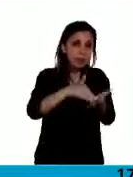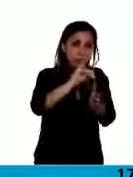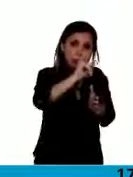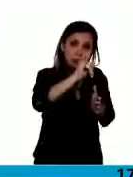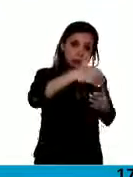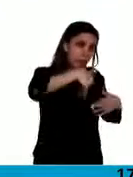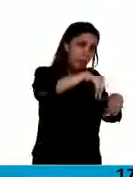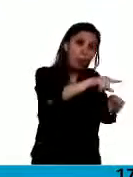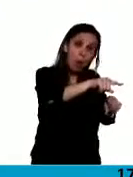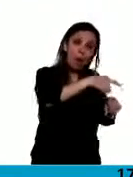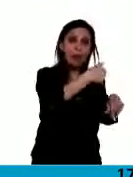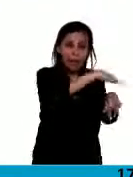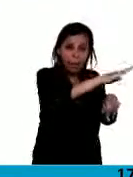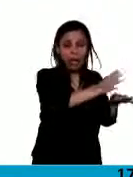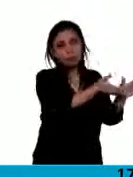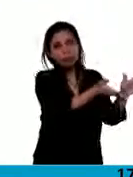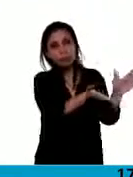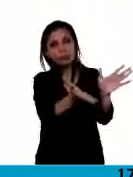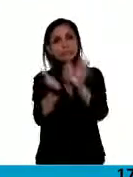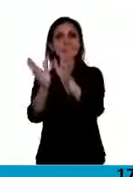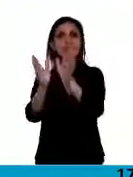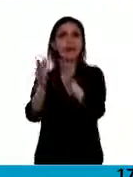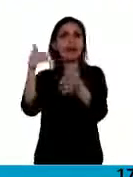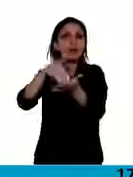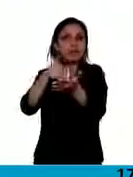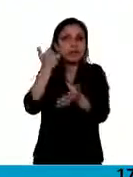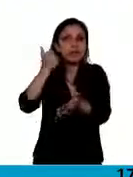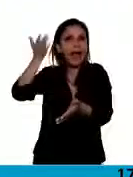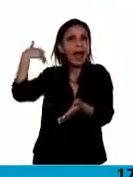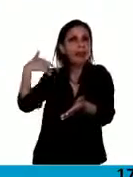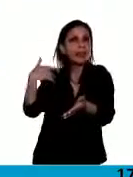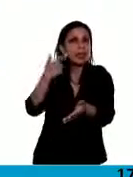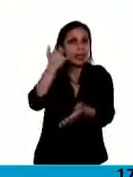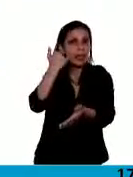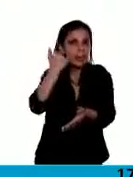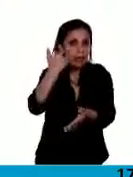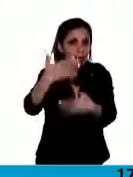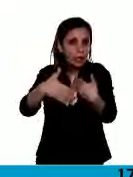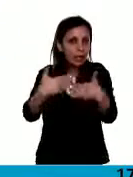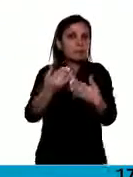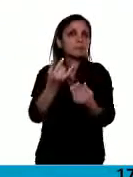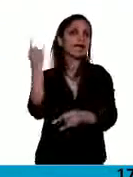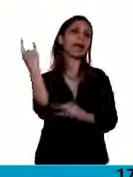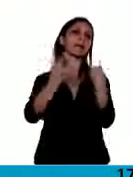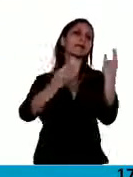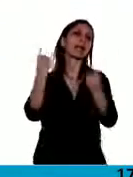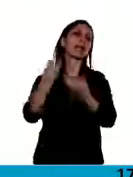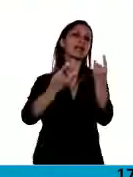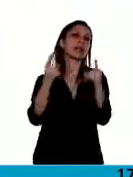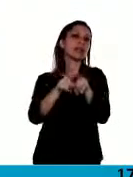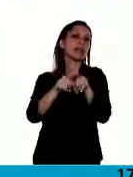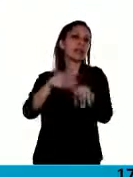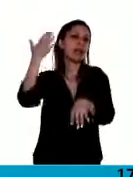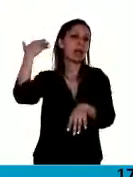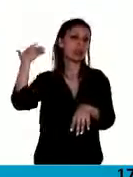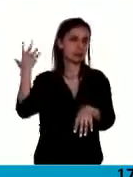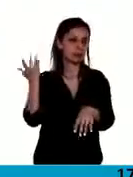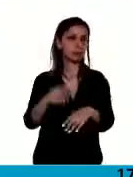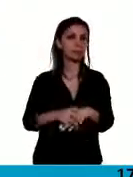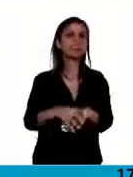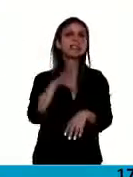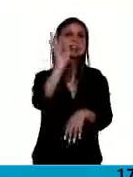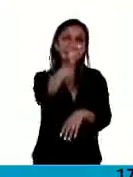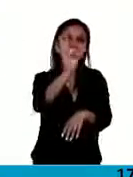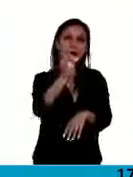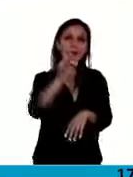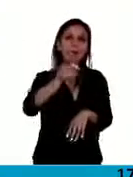que tienen hoy, por promesas que ya se han hecho y que no se han terminado más que en mentiras en otras ocasiones. Sabemos que los intereses que